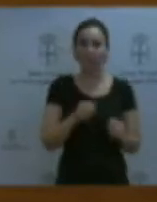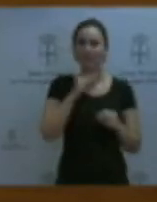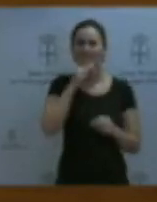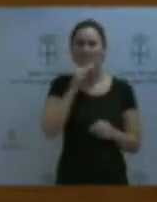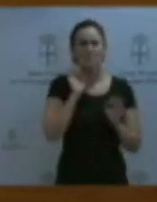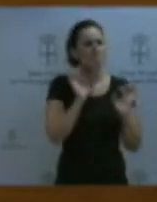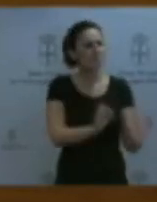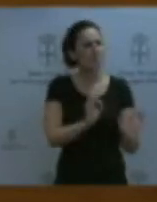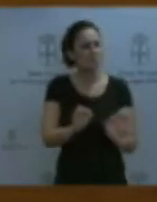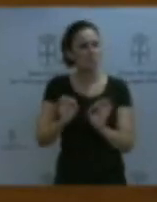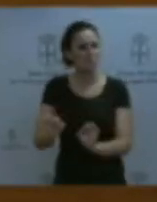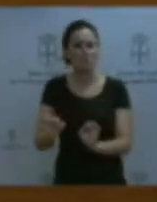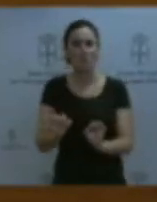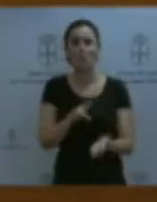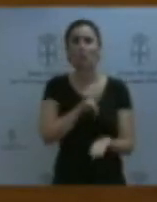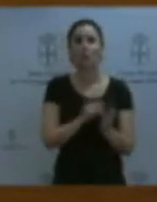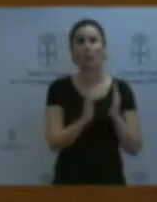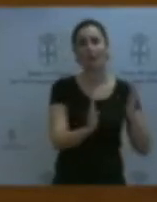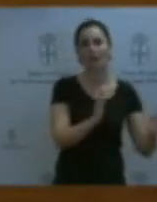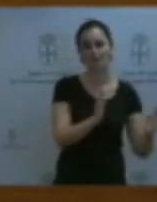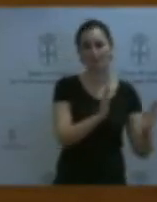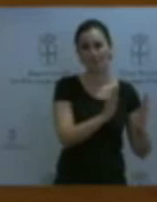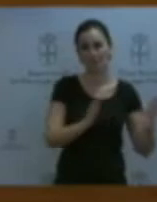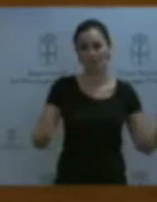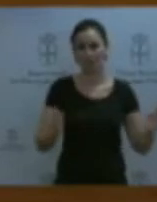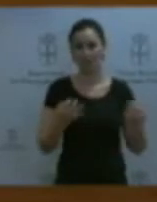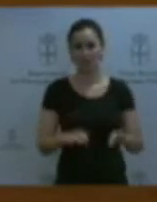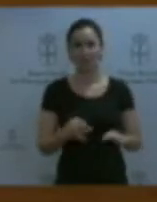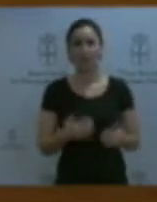parque durante todos esos meses del año. Y, a ver,